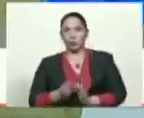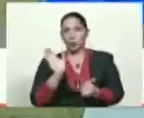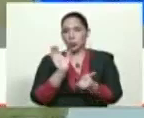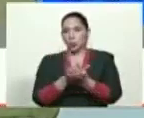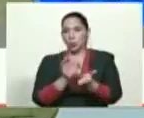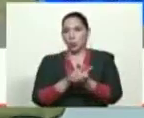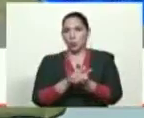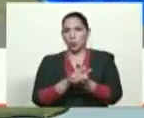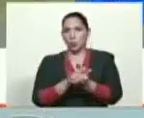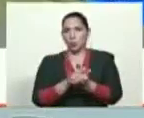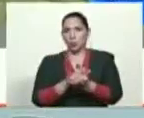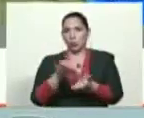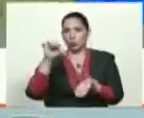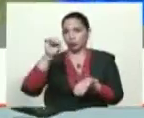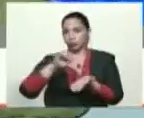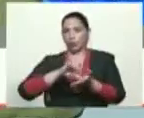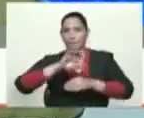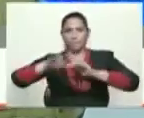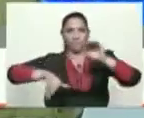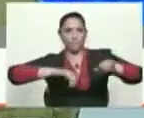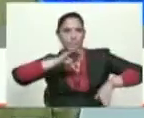en la ciudad de la playa de la alegría